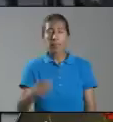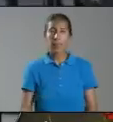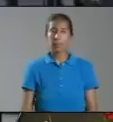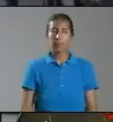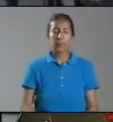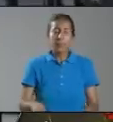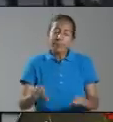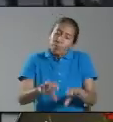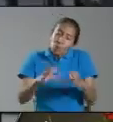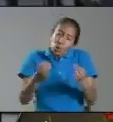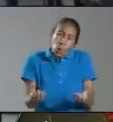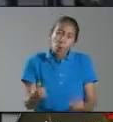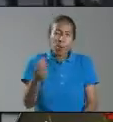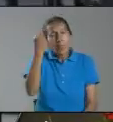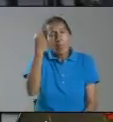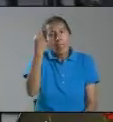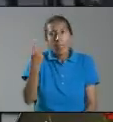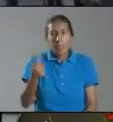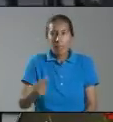¿Cómo entenderé